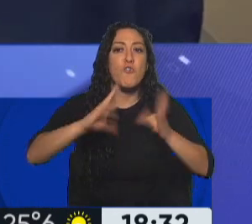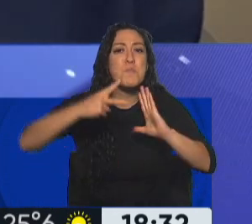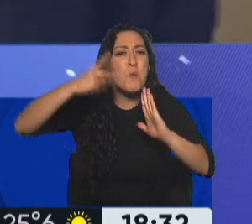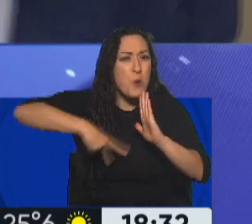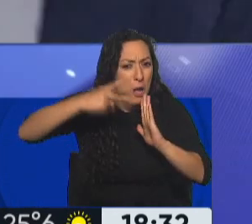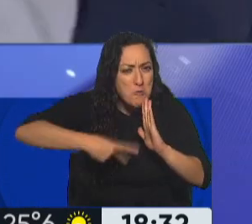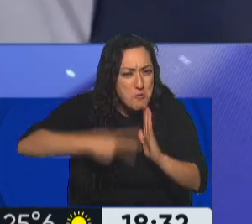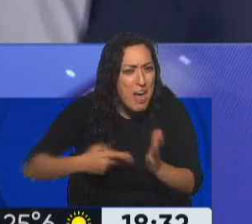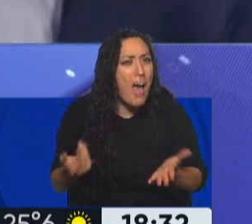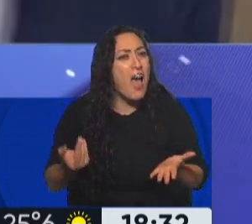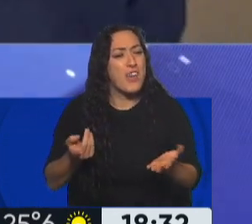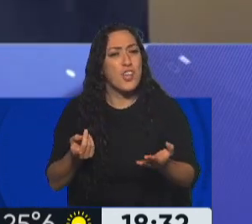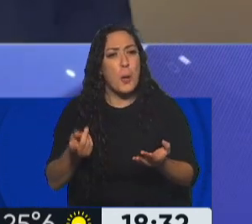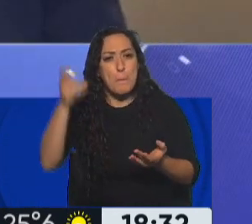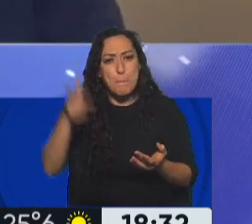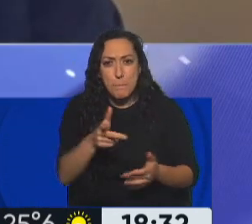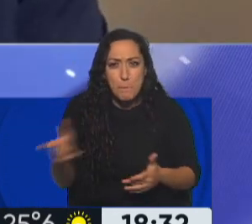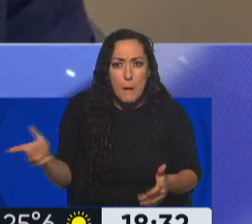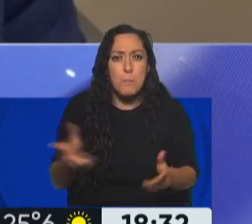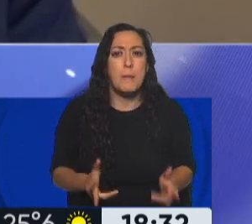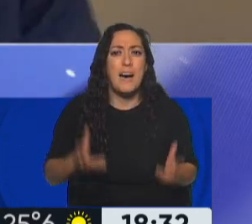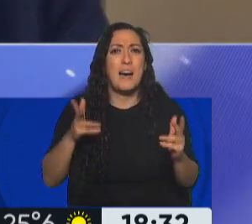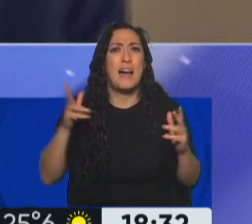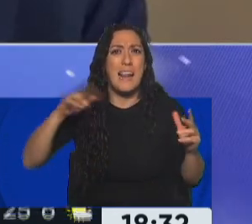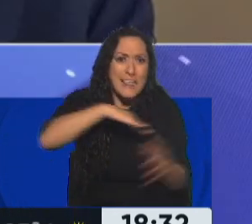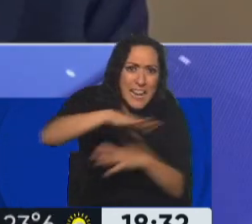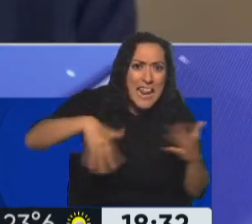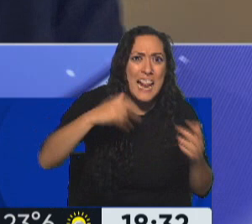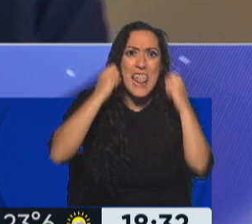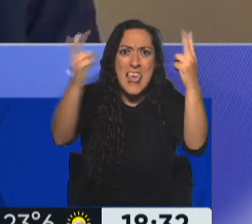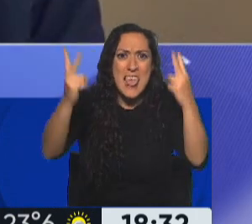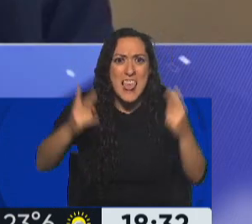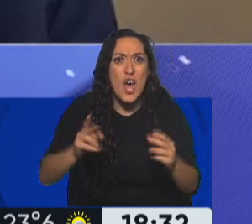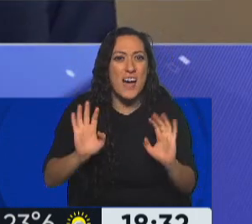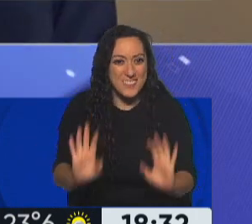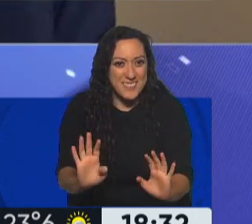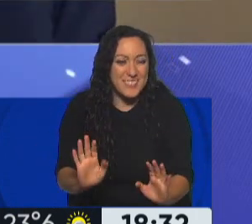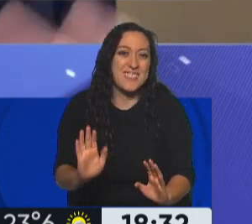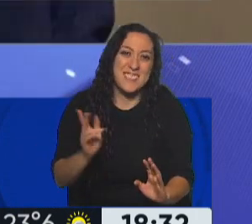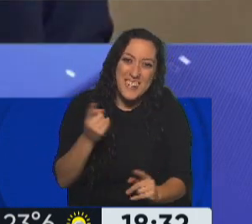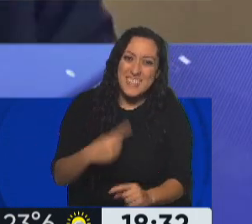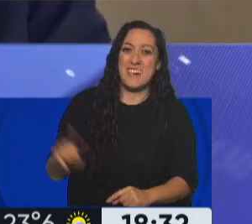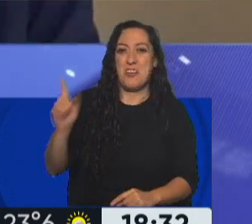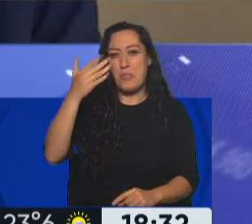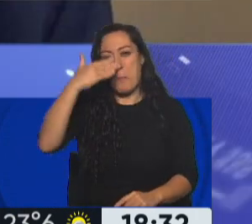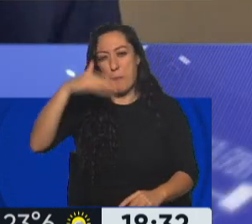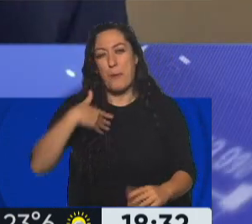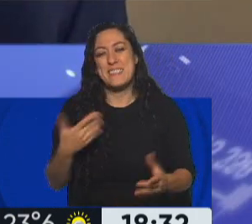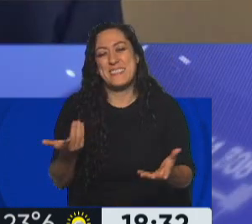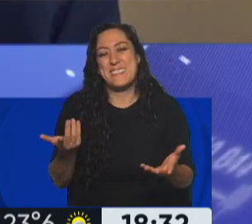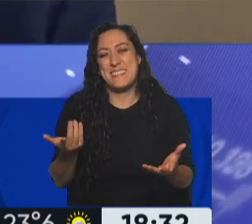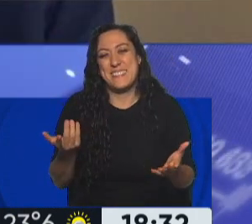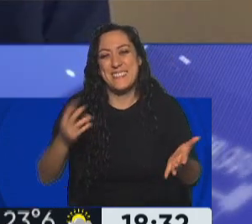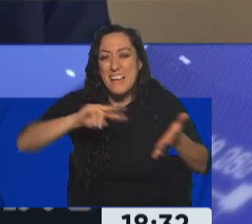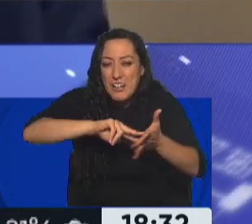cual. esperaba que un papa dijera que haga lío, ¿no? Pero después significó, utilizando